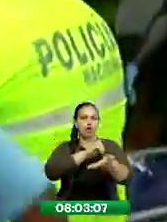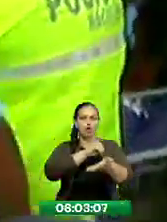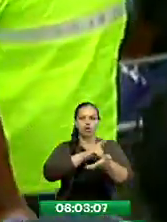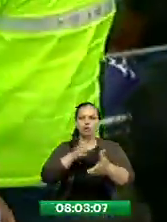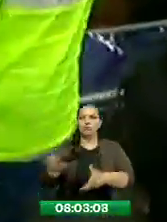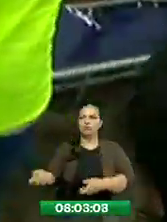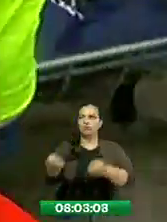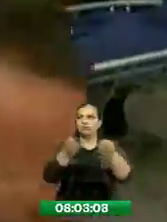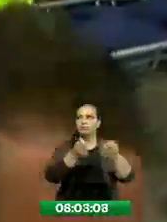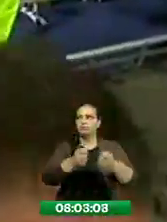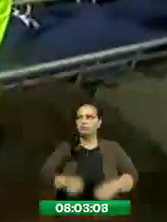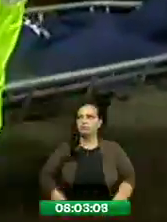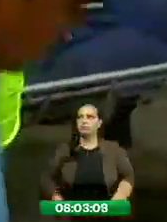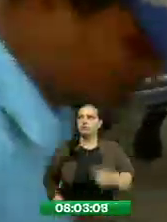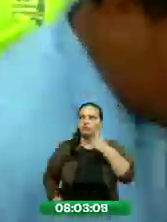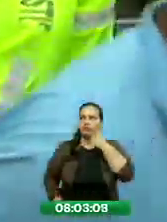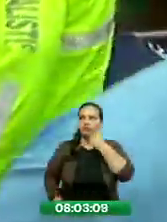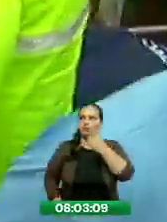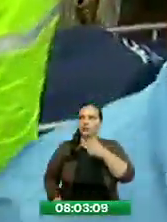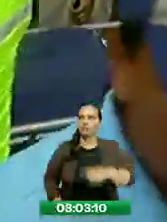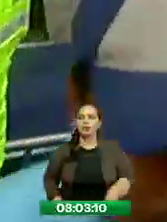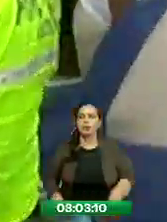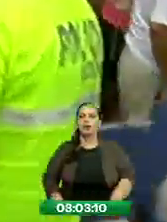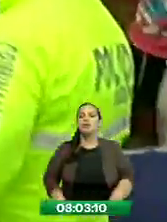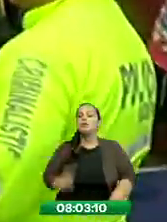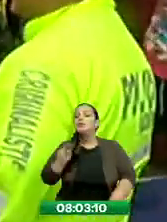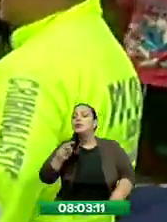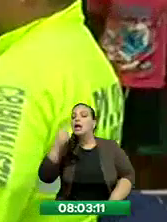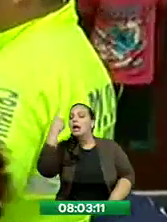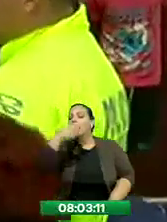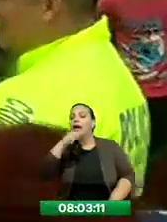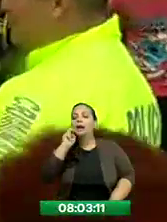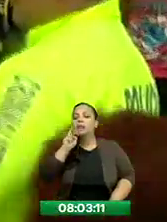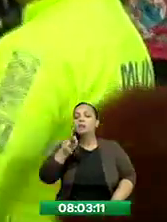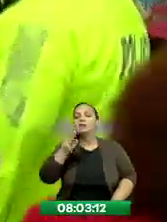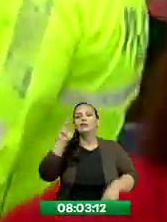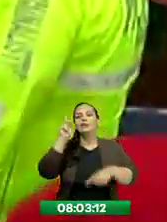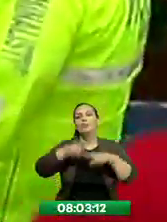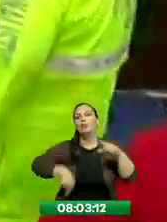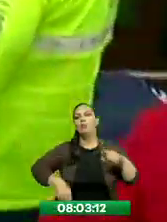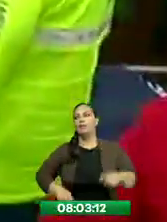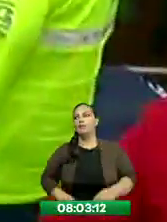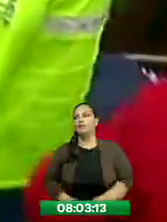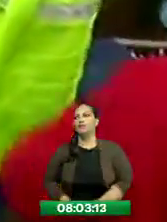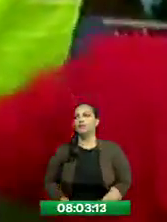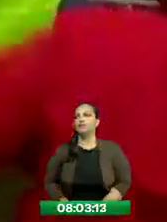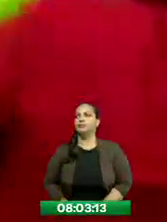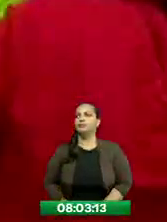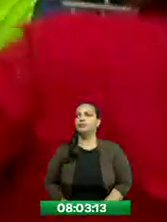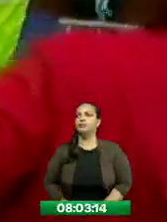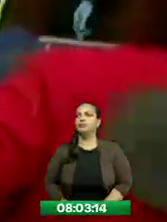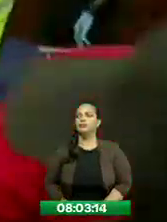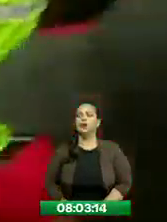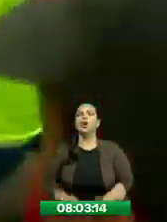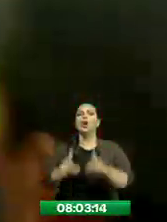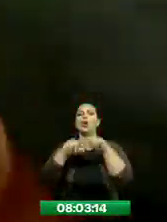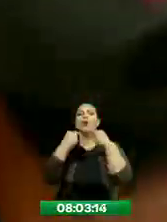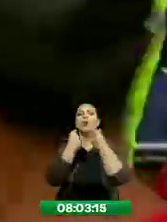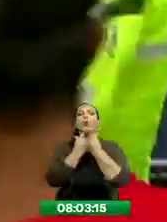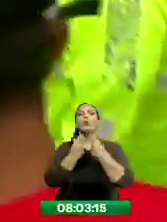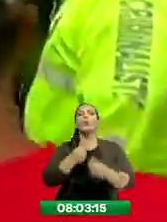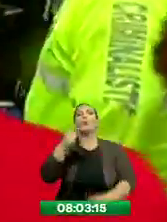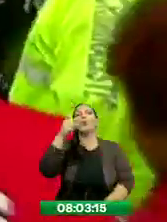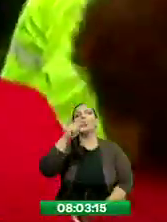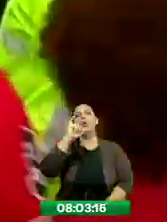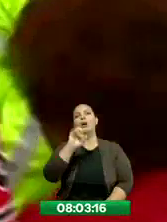rostro, recordemos, estamos en vivo. Precisamente para saber de quién se trata. El grupo de intervención y rescate, compañeros, bueno, los